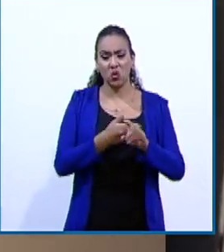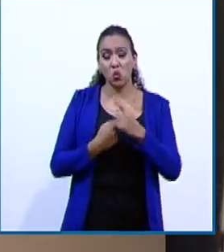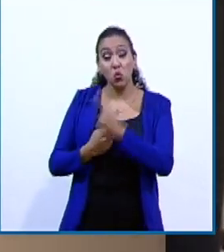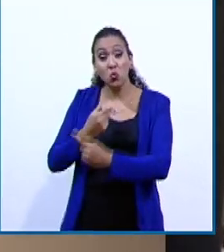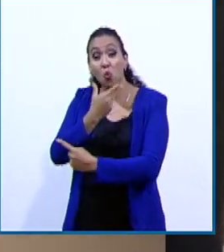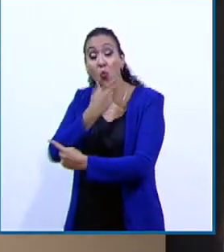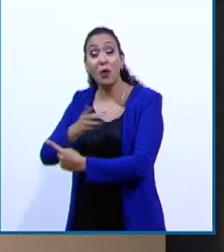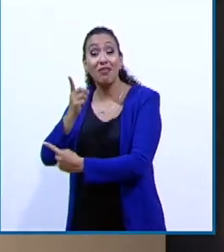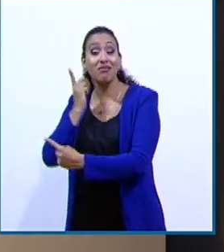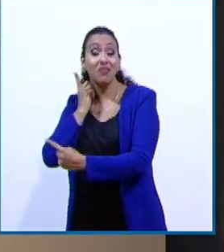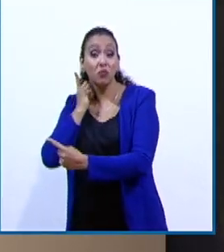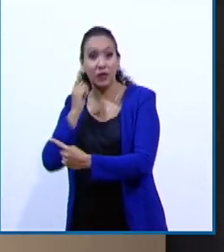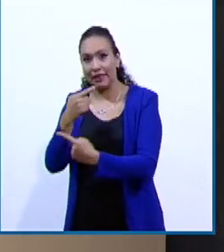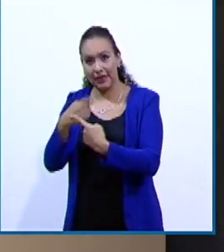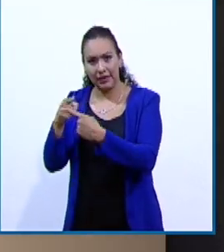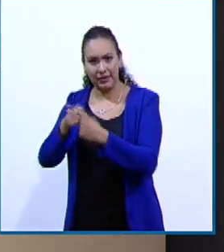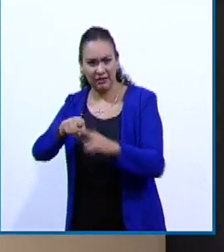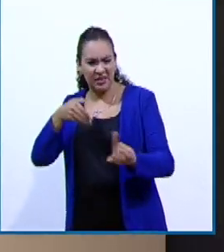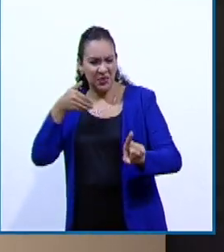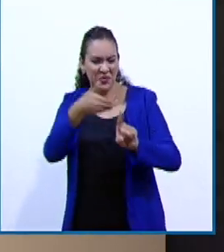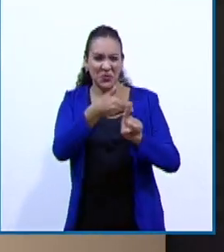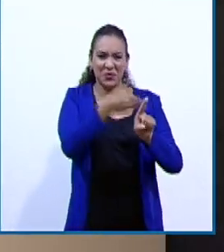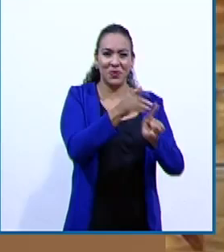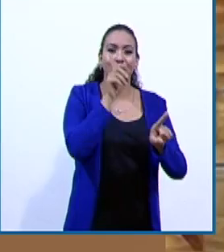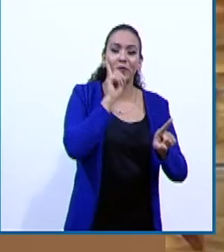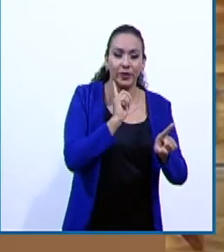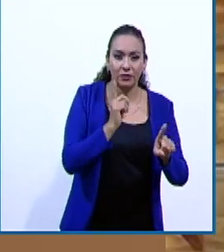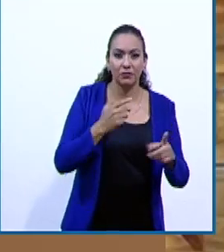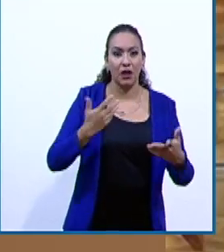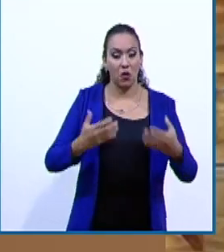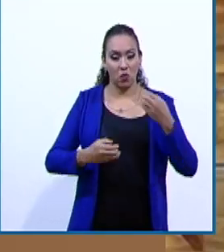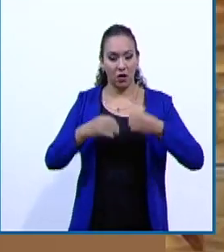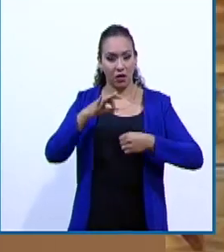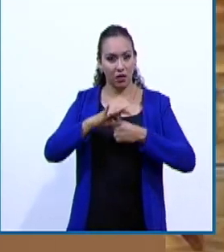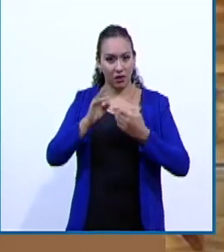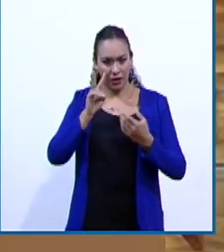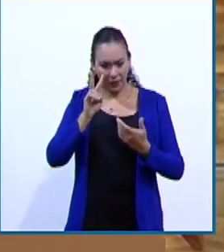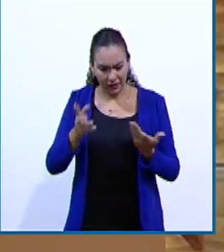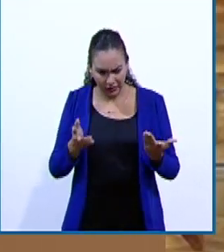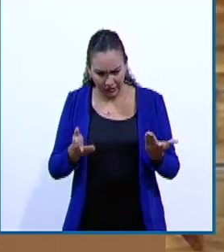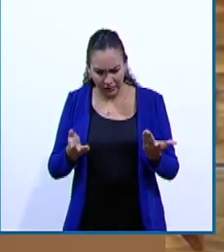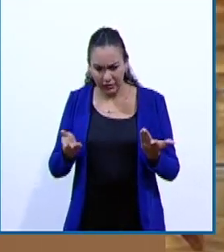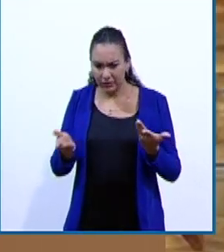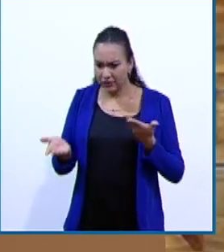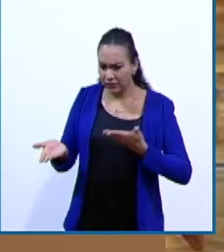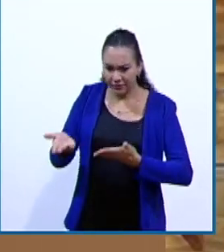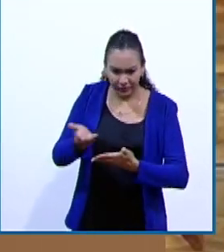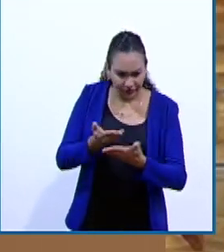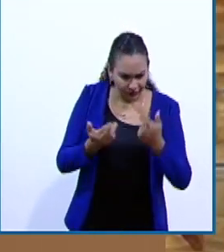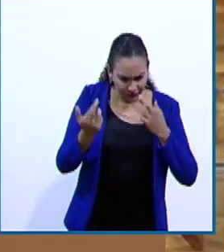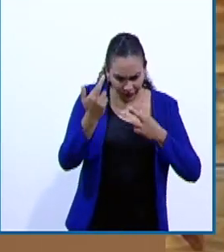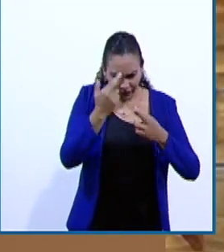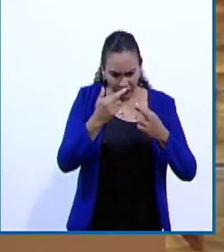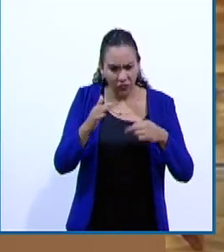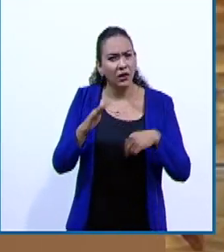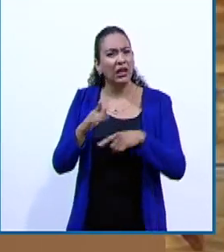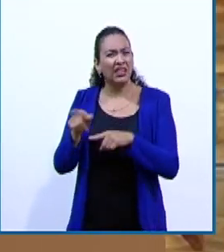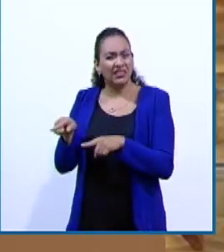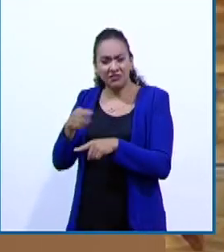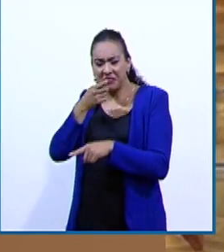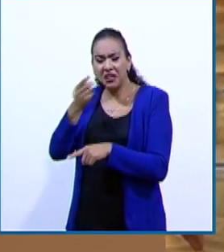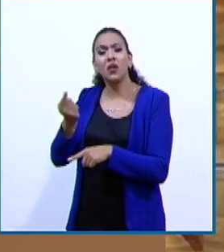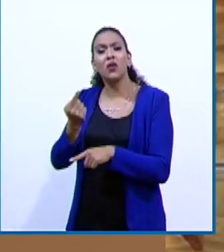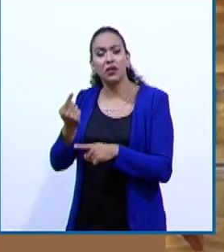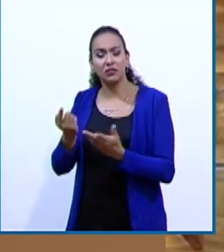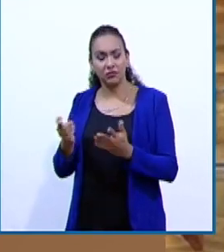diversas autoridades parlamentarias. Lo anterior, pues el Tribunal Local no tiene competencia para conocer y analizar estas expresiones, ya